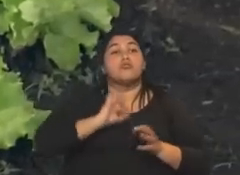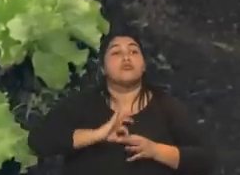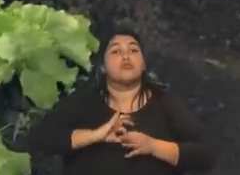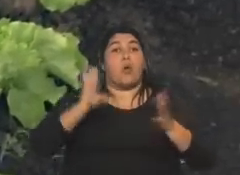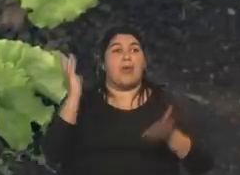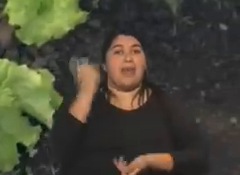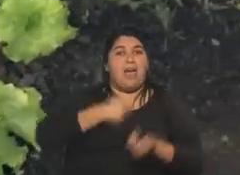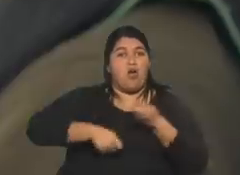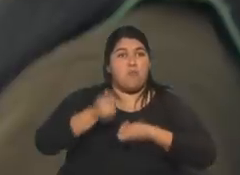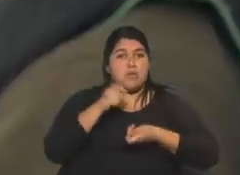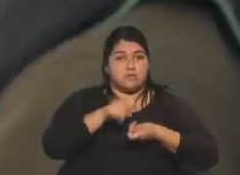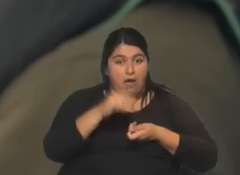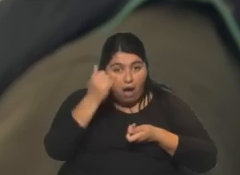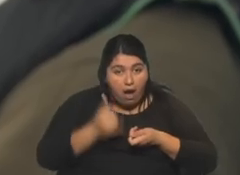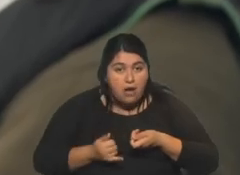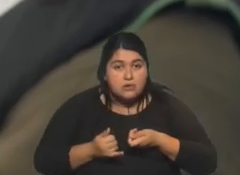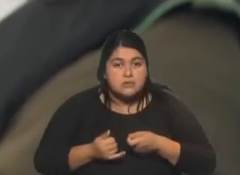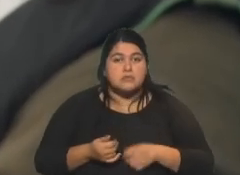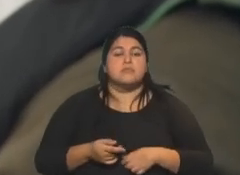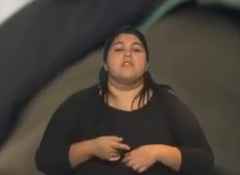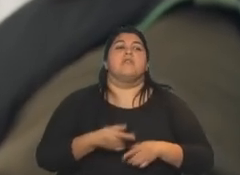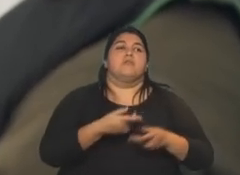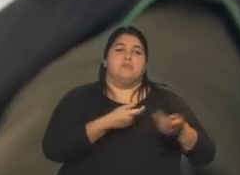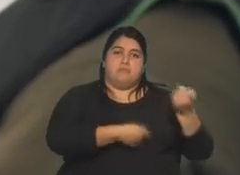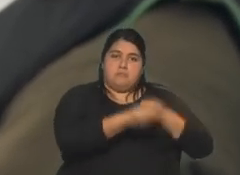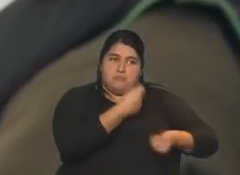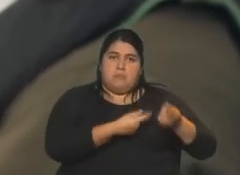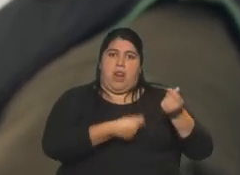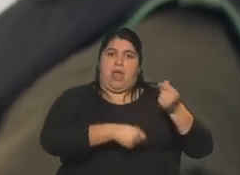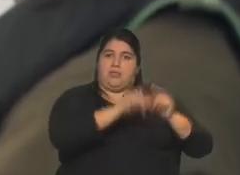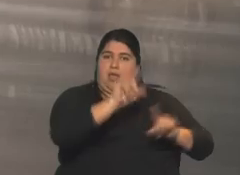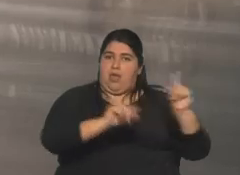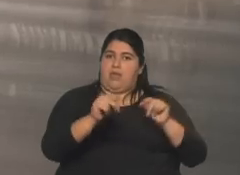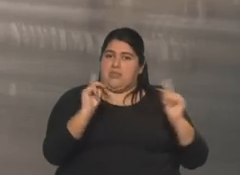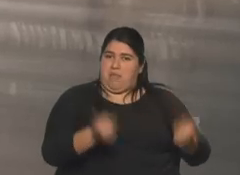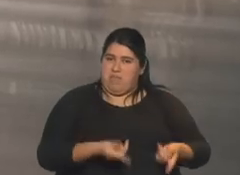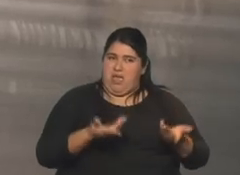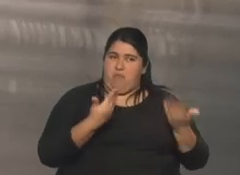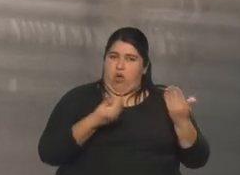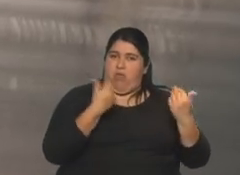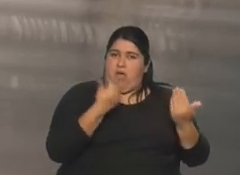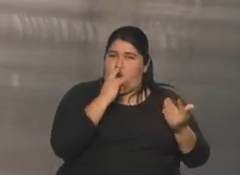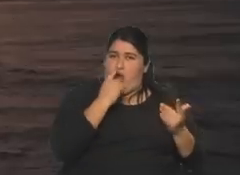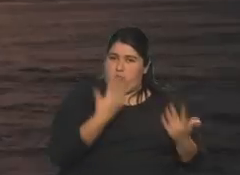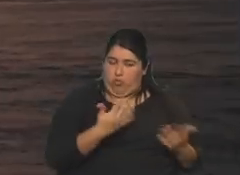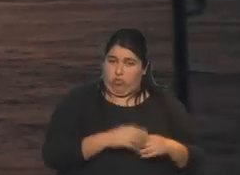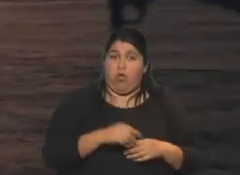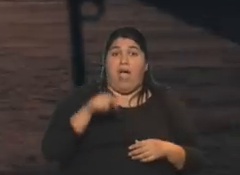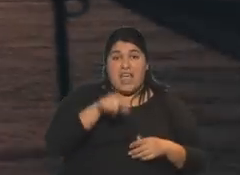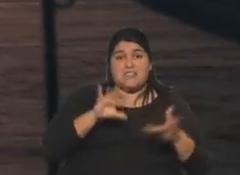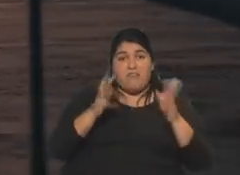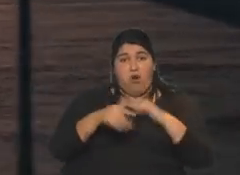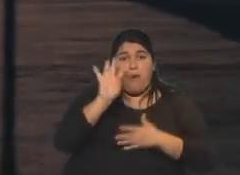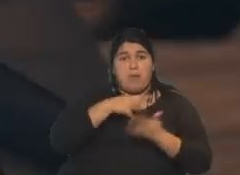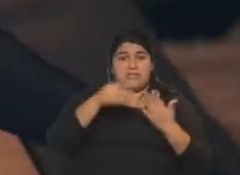comercial, tenemos que tener soberanía monetaria. Y a partir de que vos tenés soberanía monetaria, podés planificar la Argentina. Quizás lo que